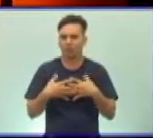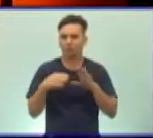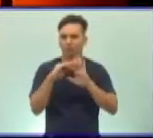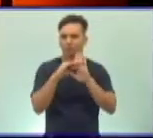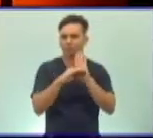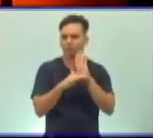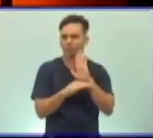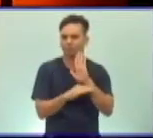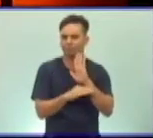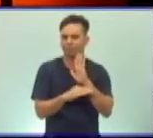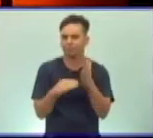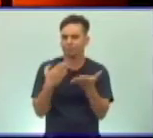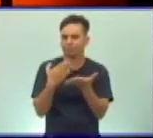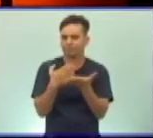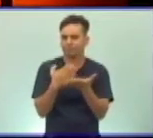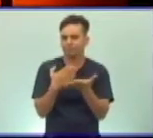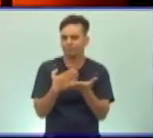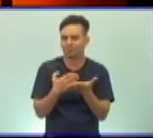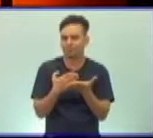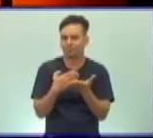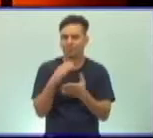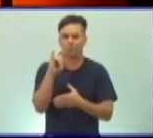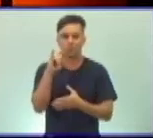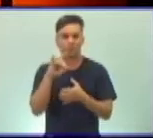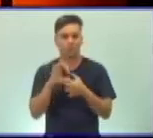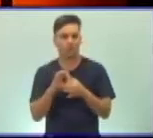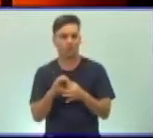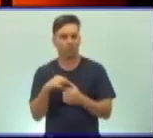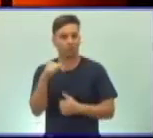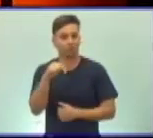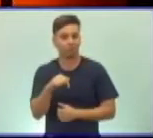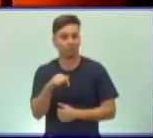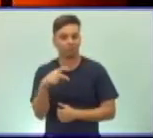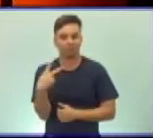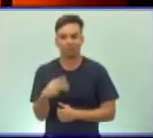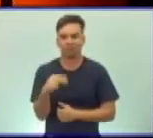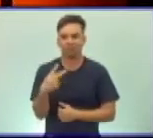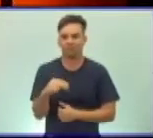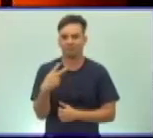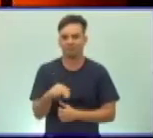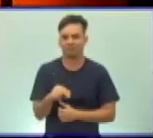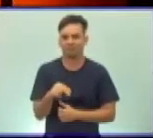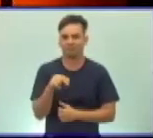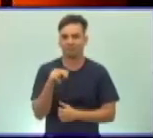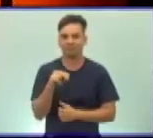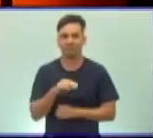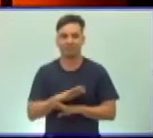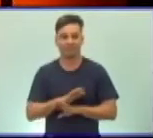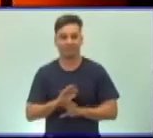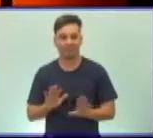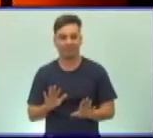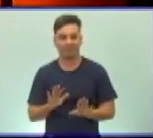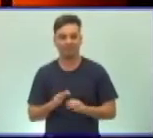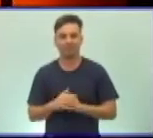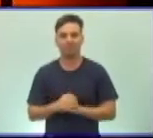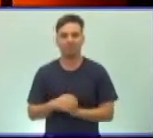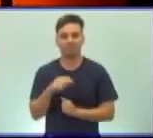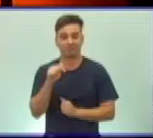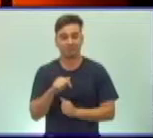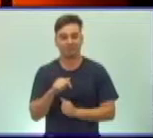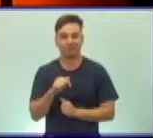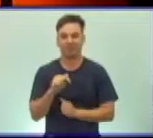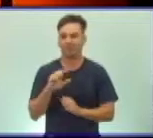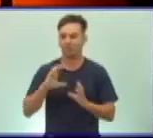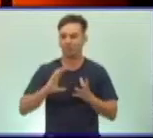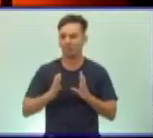grado. Hoy vamos a hacer una ejercitación y para ello vamos a determinar una nueva forma de